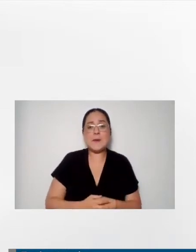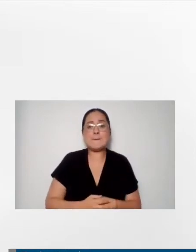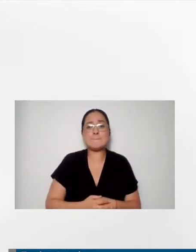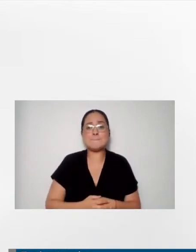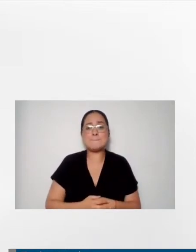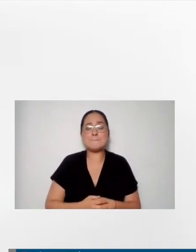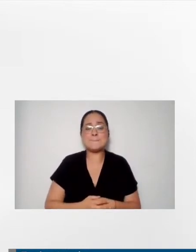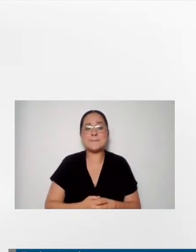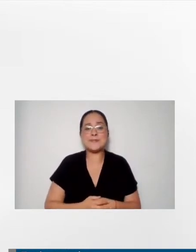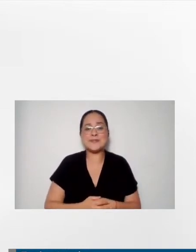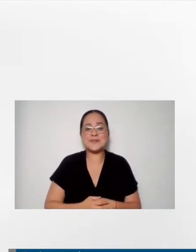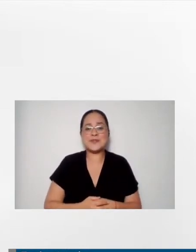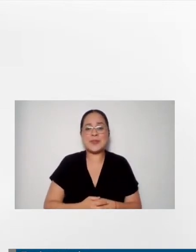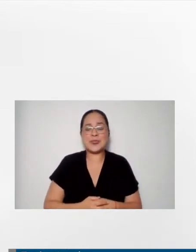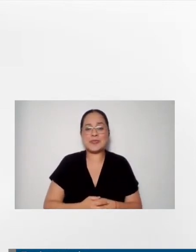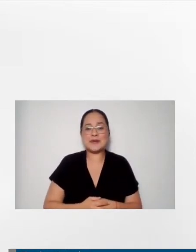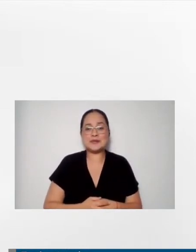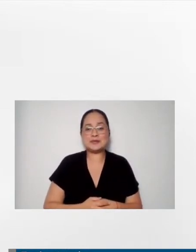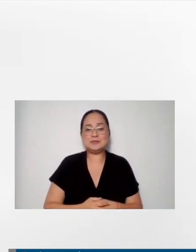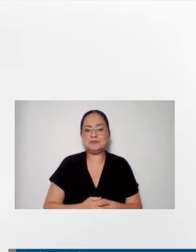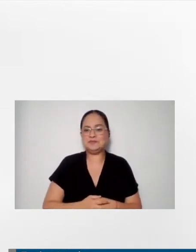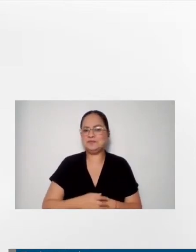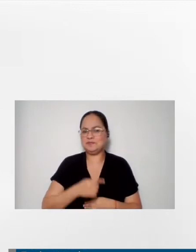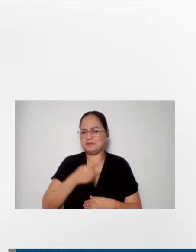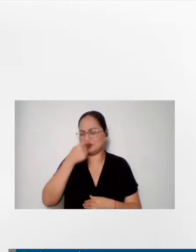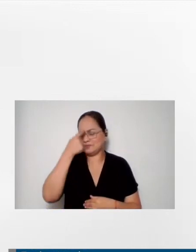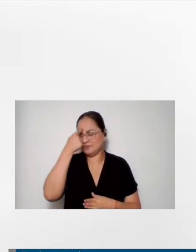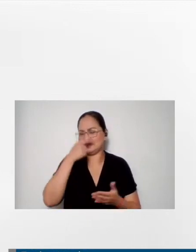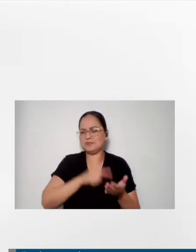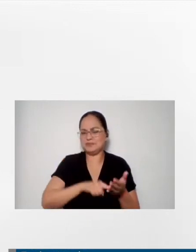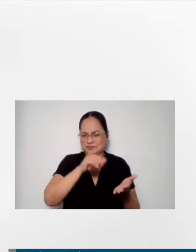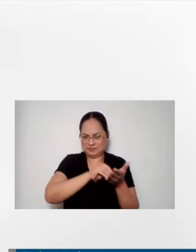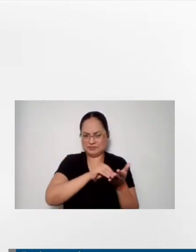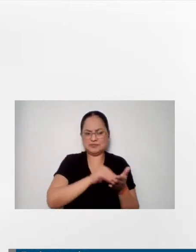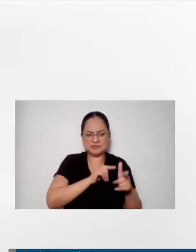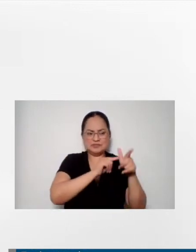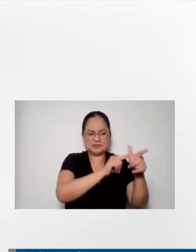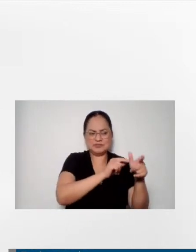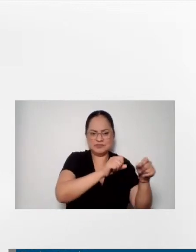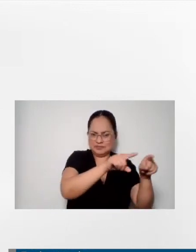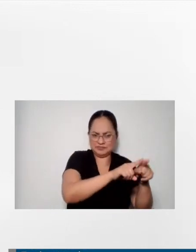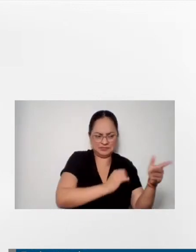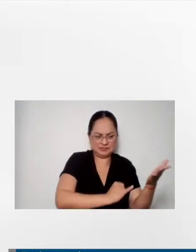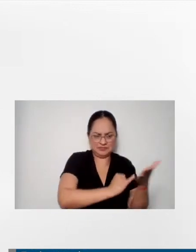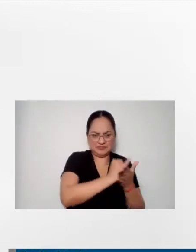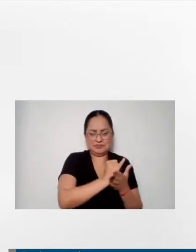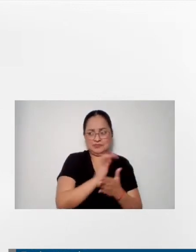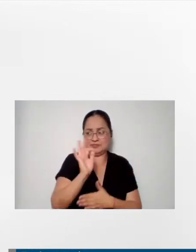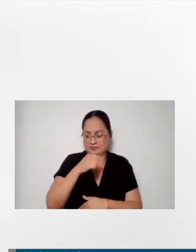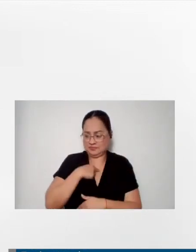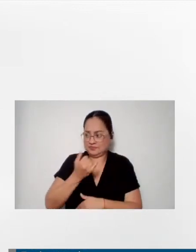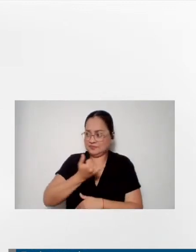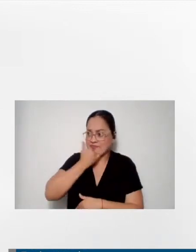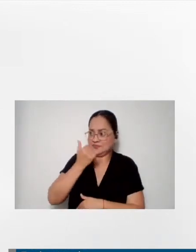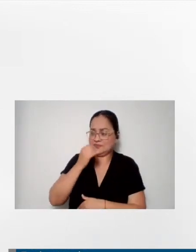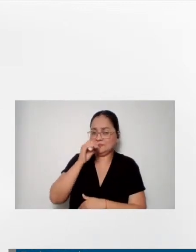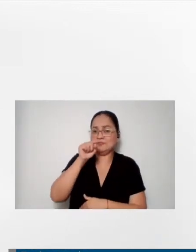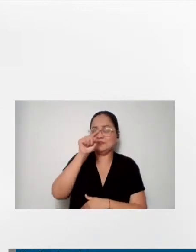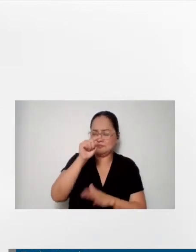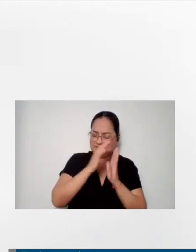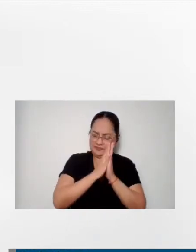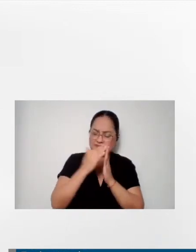hay que lo busqué y creo que todavía está vigente, si me equivoco, pues hay alguien de las personas que nos escucha o alguien me